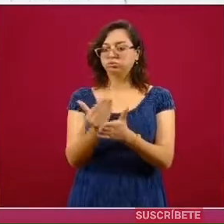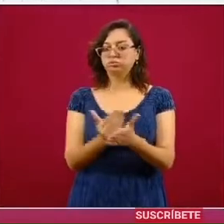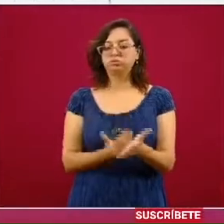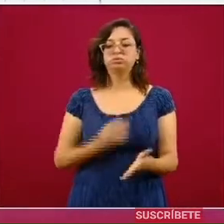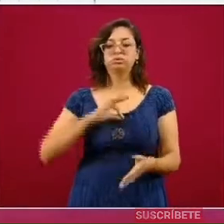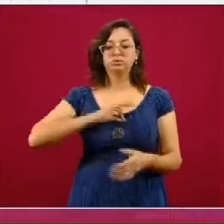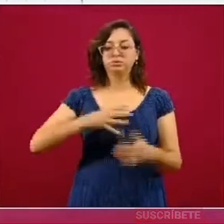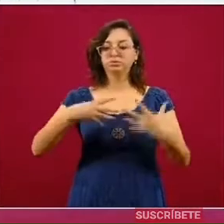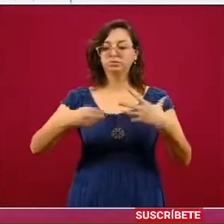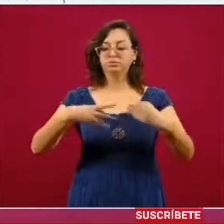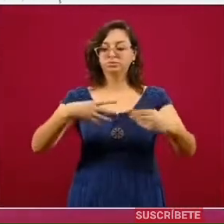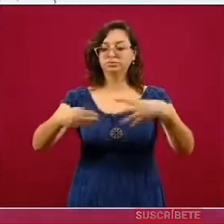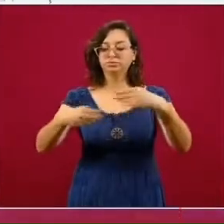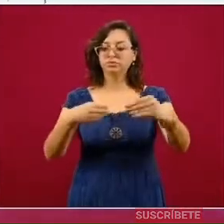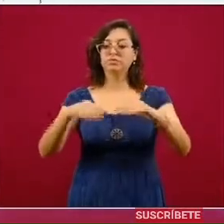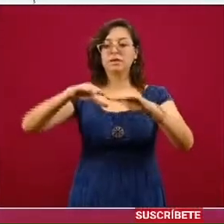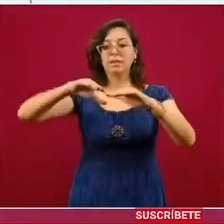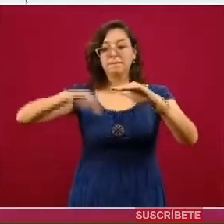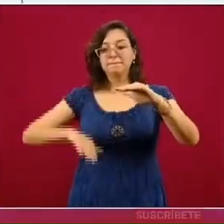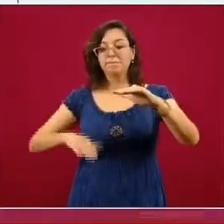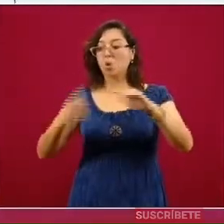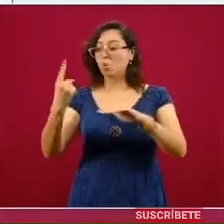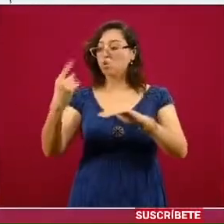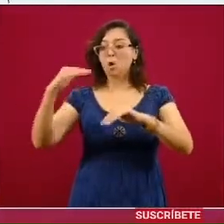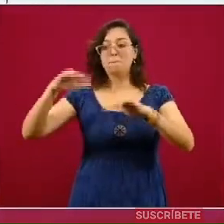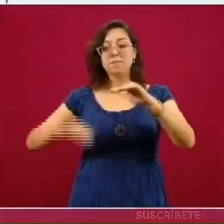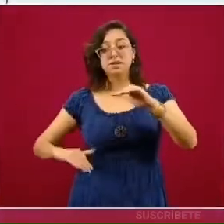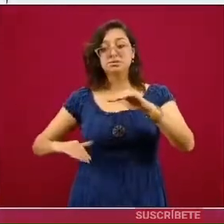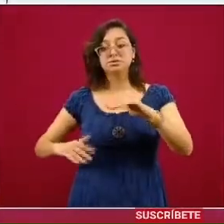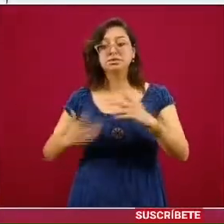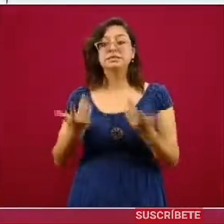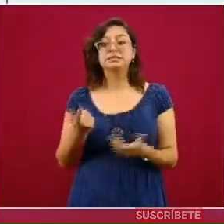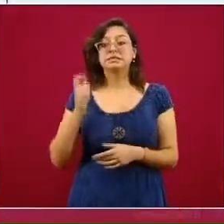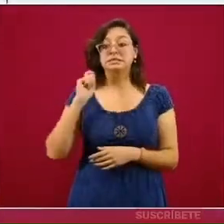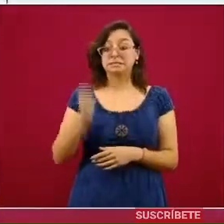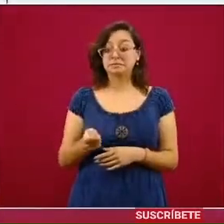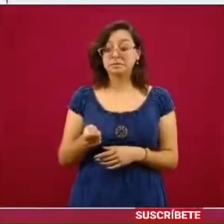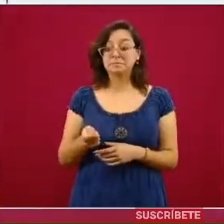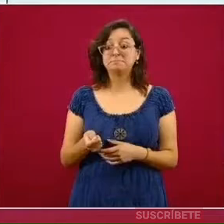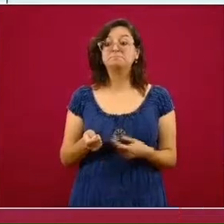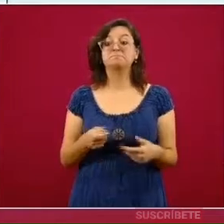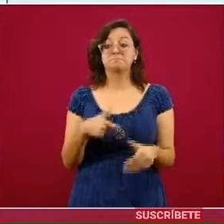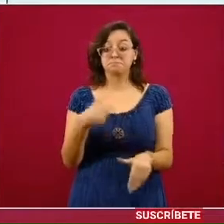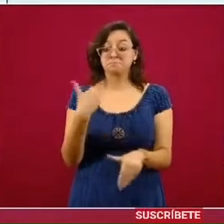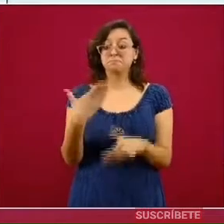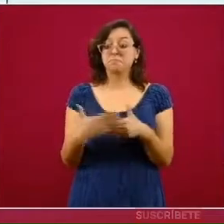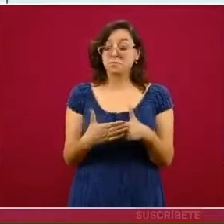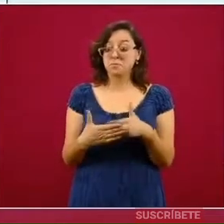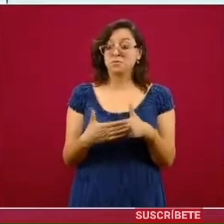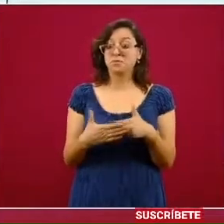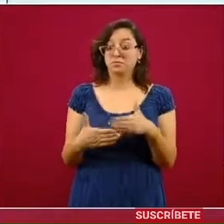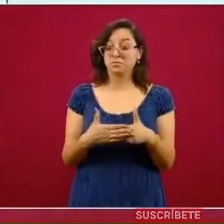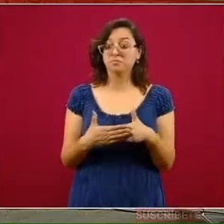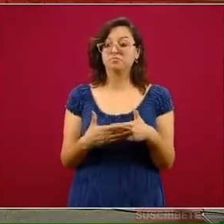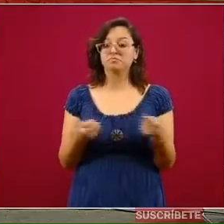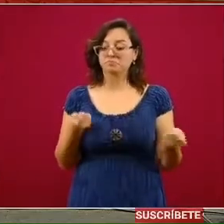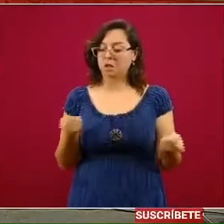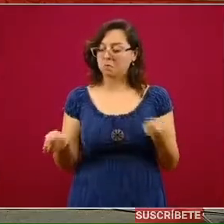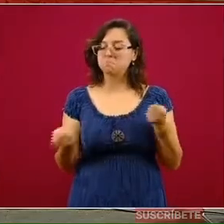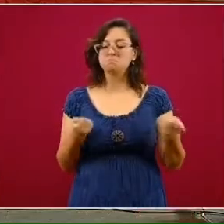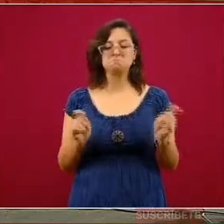se ha mantenido sostenida y se ha mantenido por debajo de 1, lo que habla de una buena posibilidad de llegar a un buen